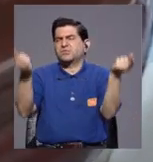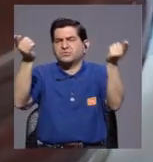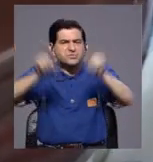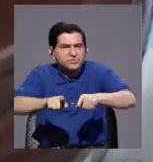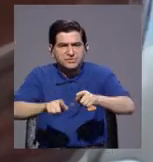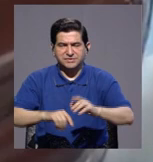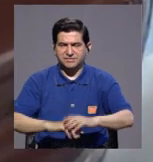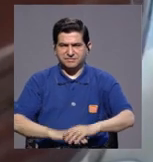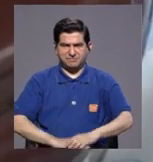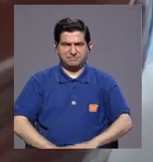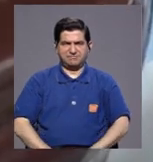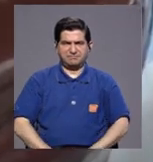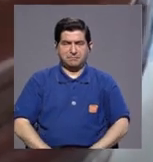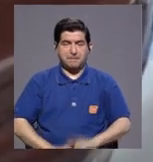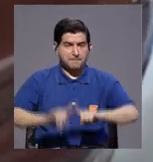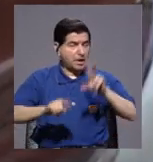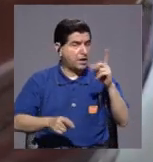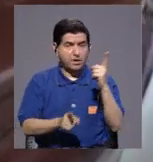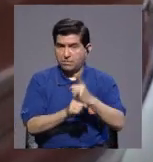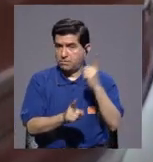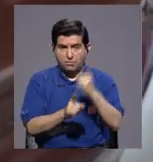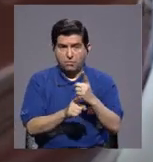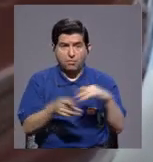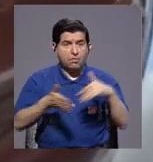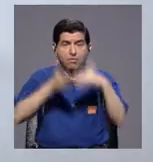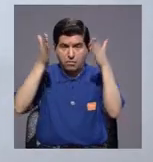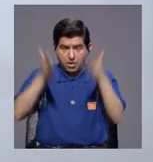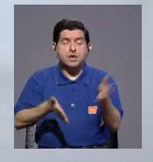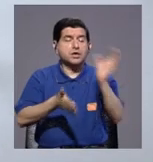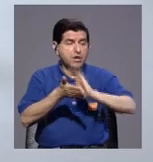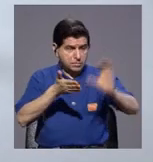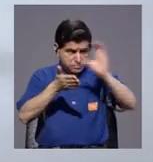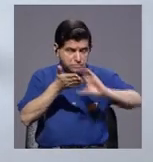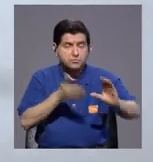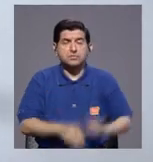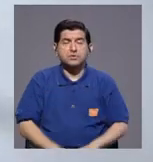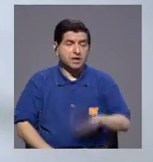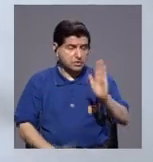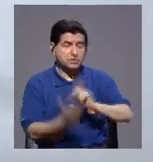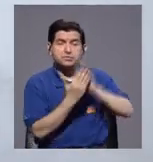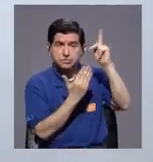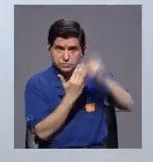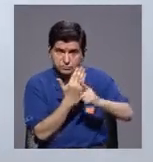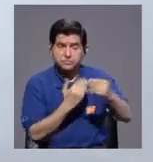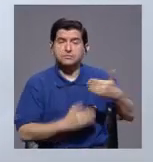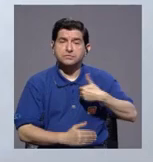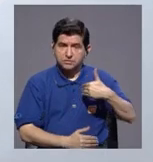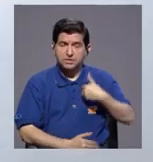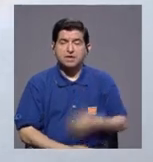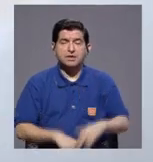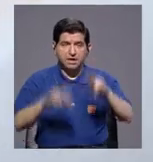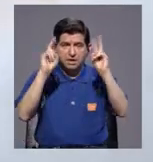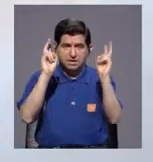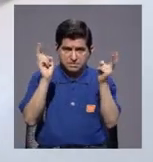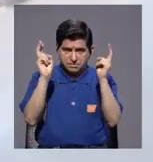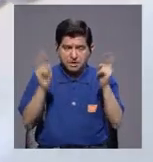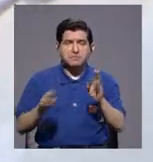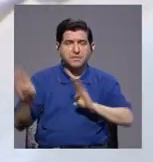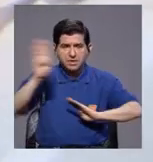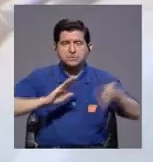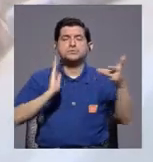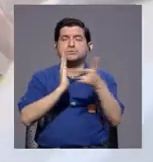universidades pero no es así nuestros estudiantes de colegio en dentro de su programa llevan temas de biotecnología